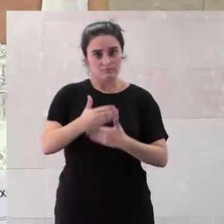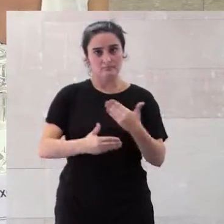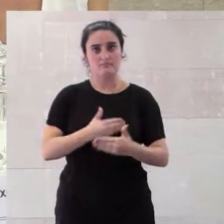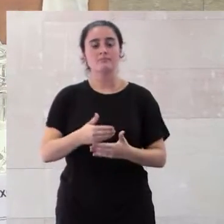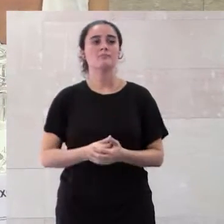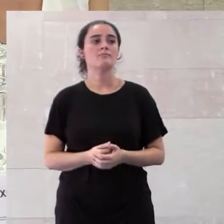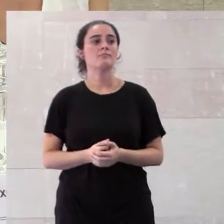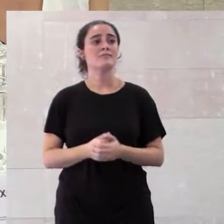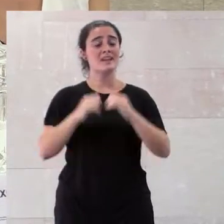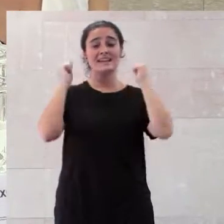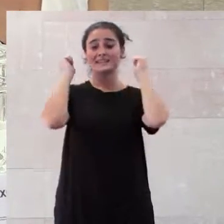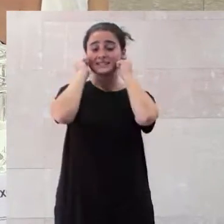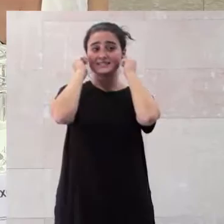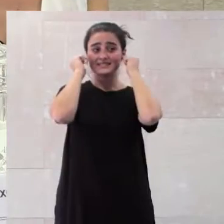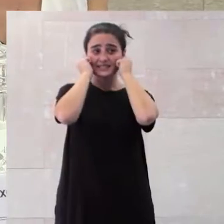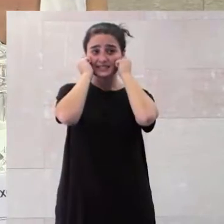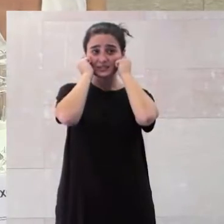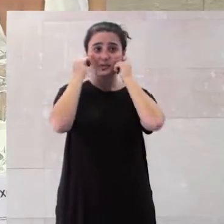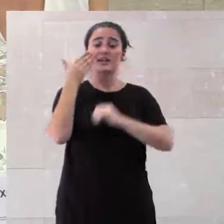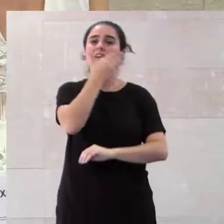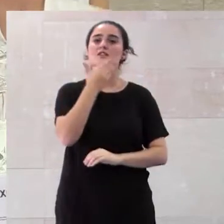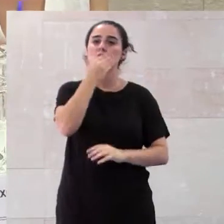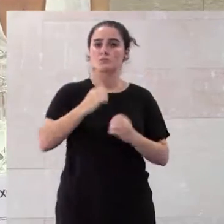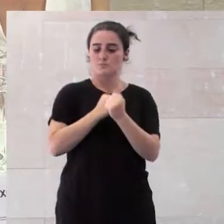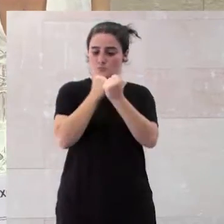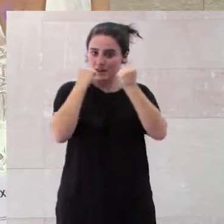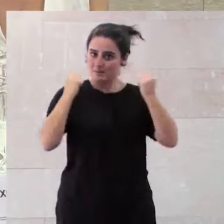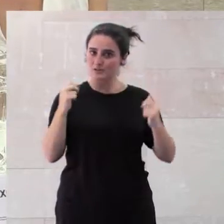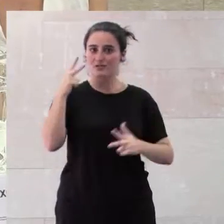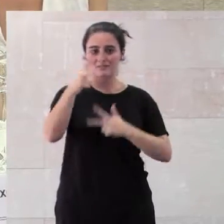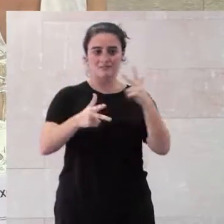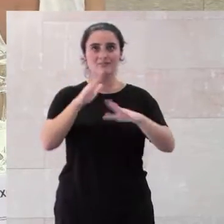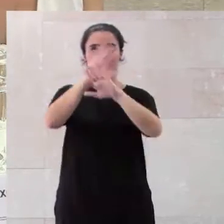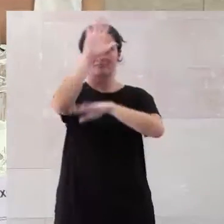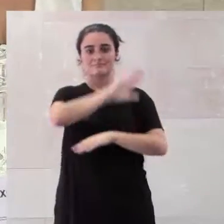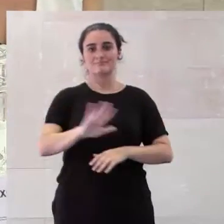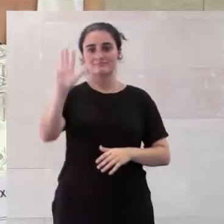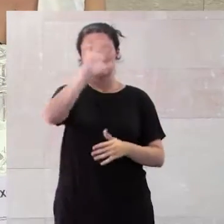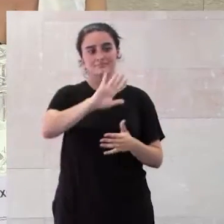Es una tesis sobre las escuelas de empoderamiento para las mujeres de la Comunidad Autónoma Vasca.